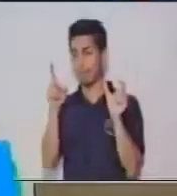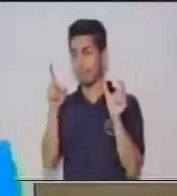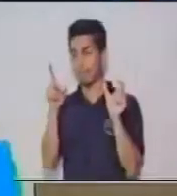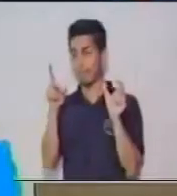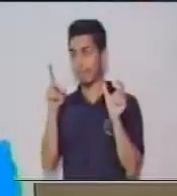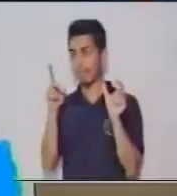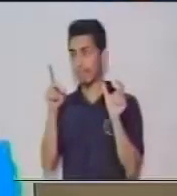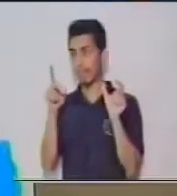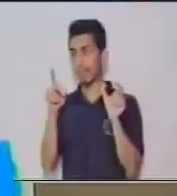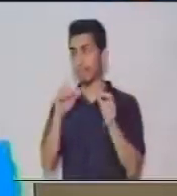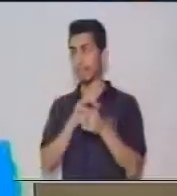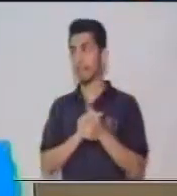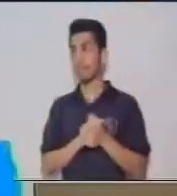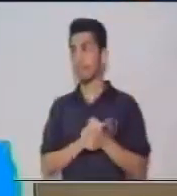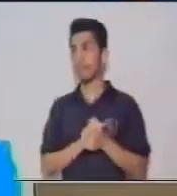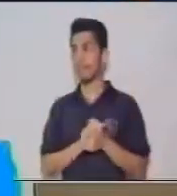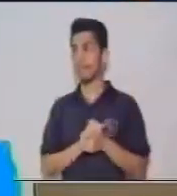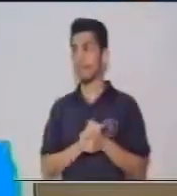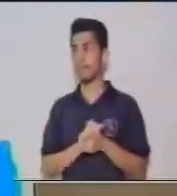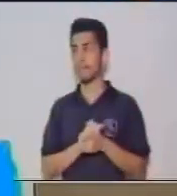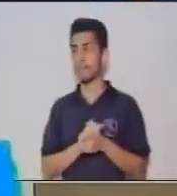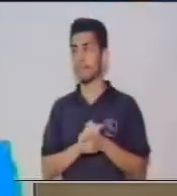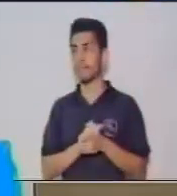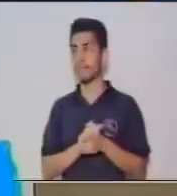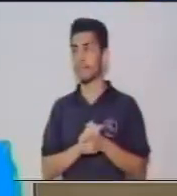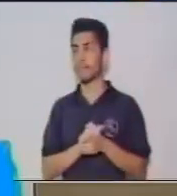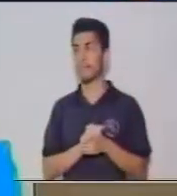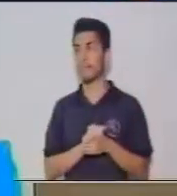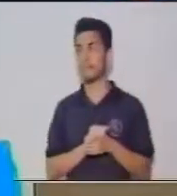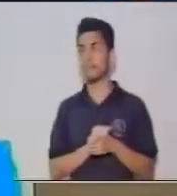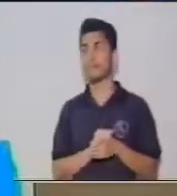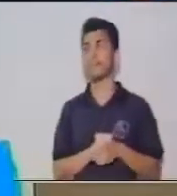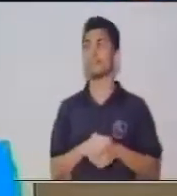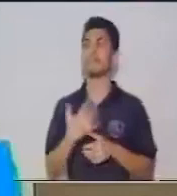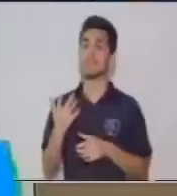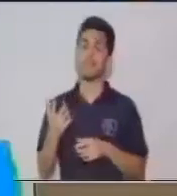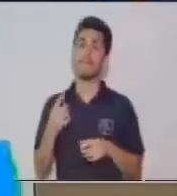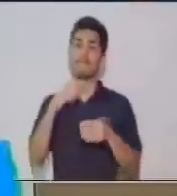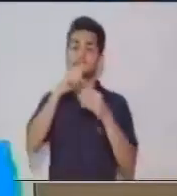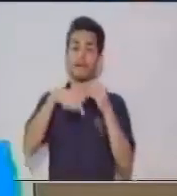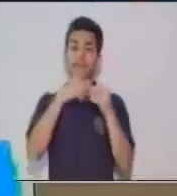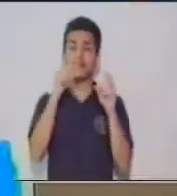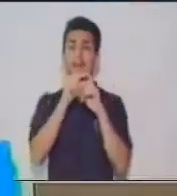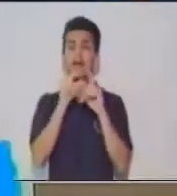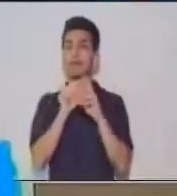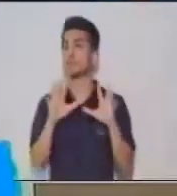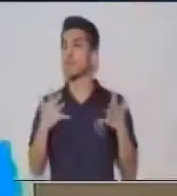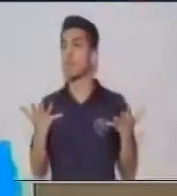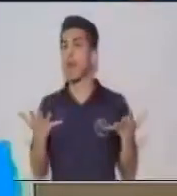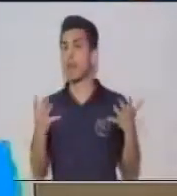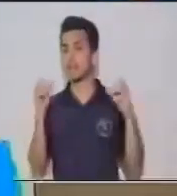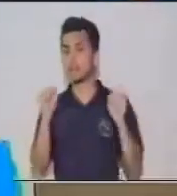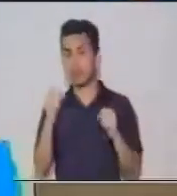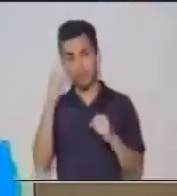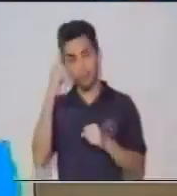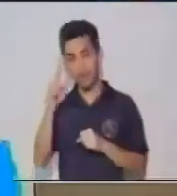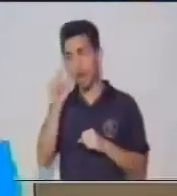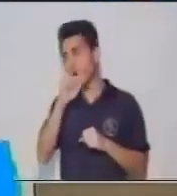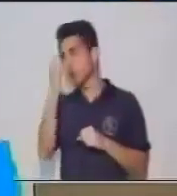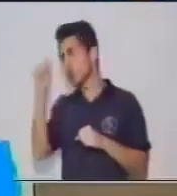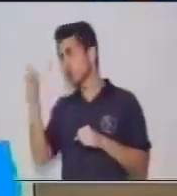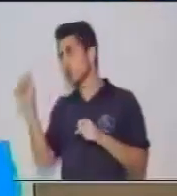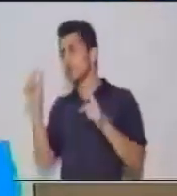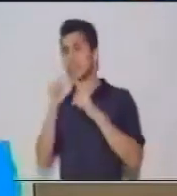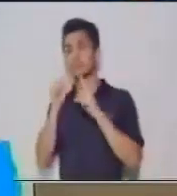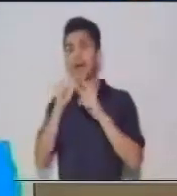el lexema. La familia de palabras, en este caso, ¿cuál puede ser? ¿Qué otras palabras podemos crear